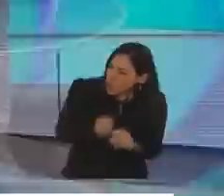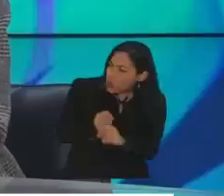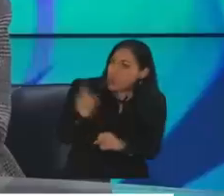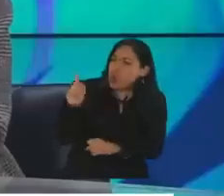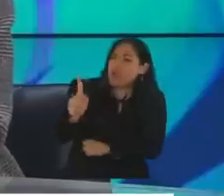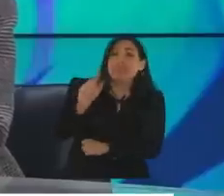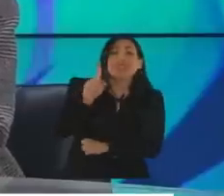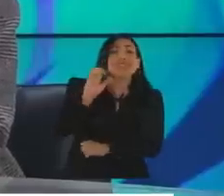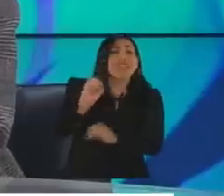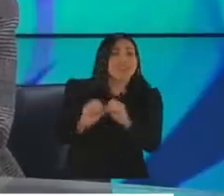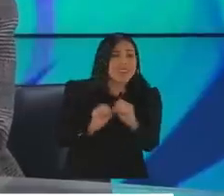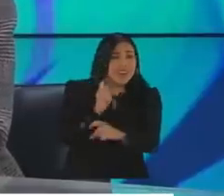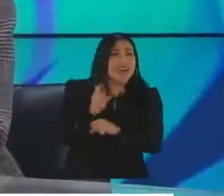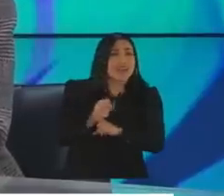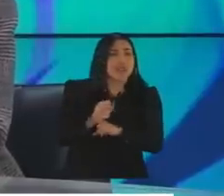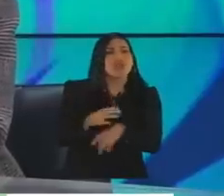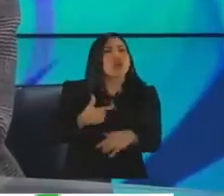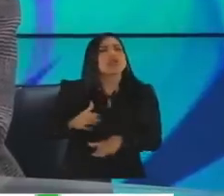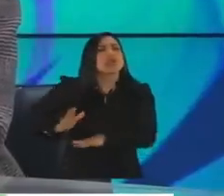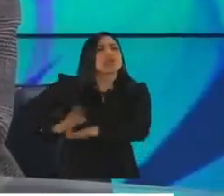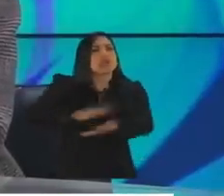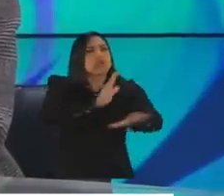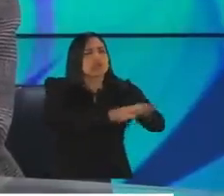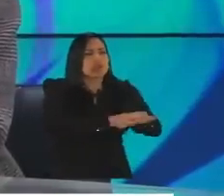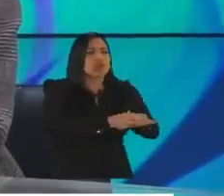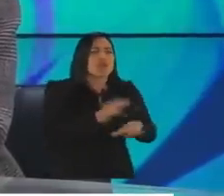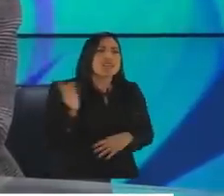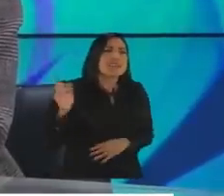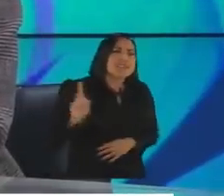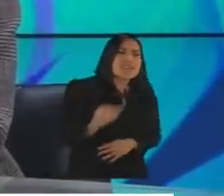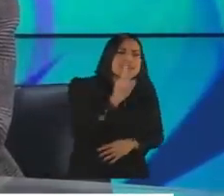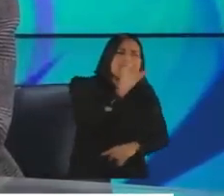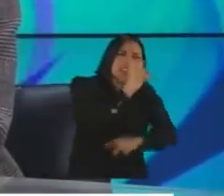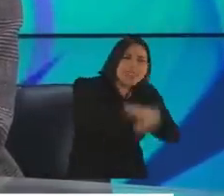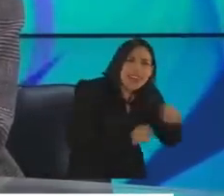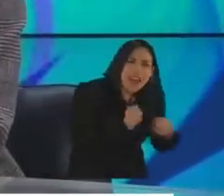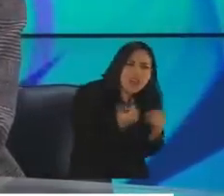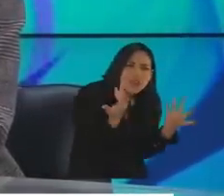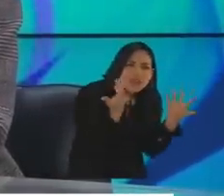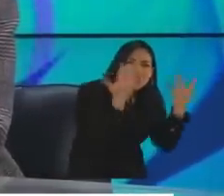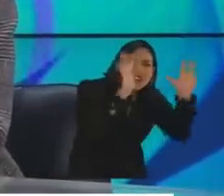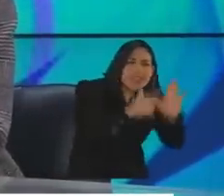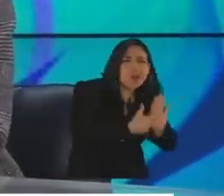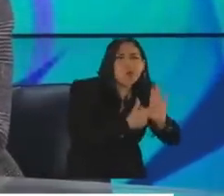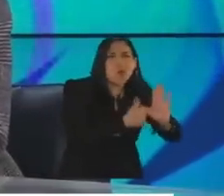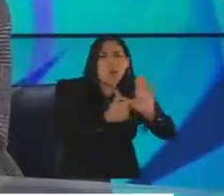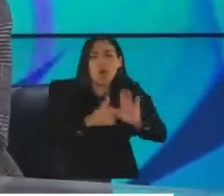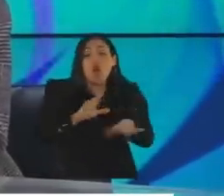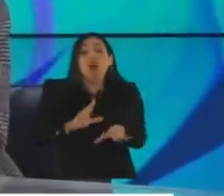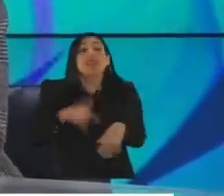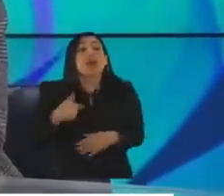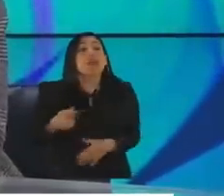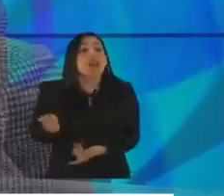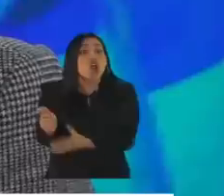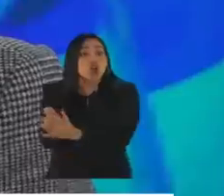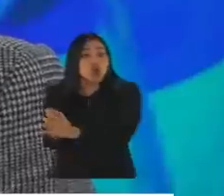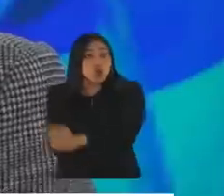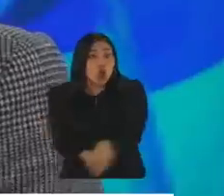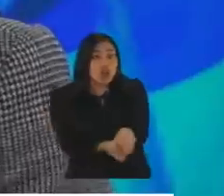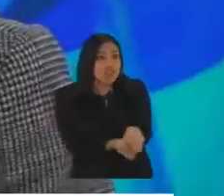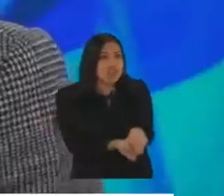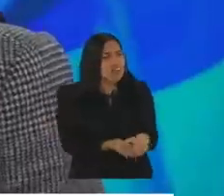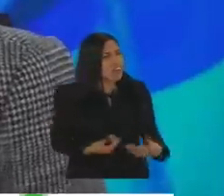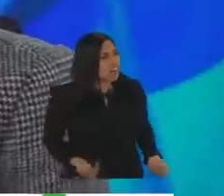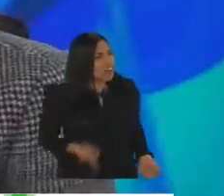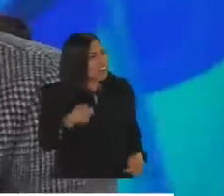programación. Hacemos convocatorias para afiches de los 60 años, tenemos esto de Mambo Extramuros, tenemos un torneo de golf, que la gente dirá, ¿qué